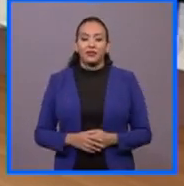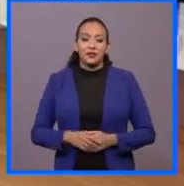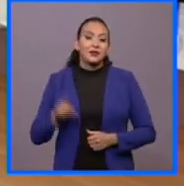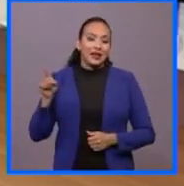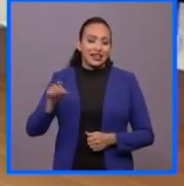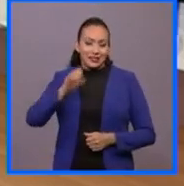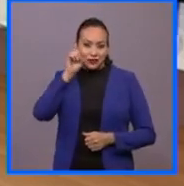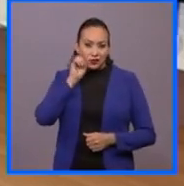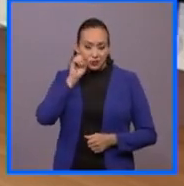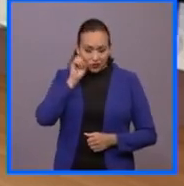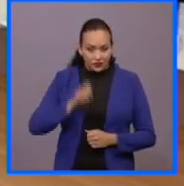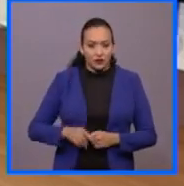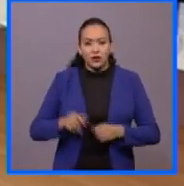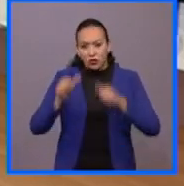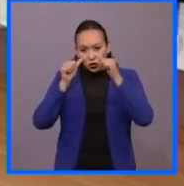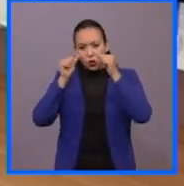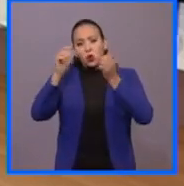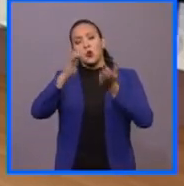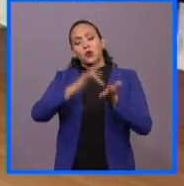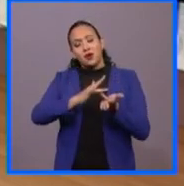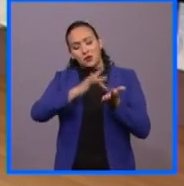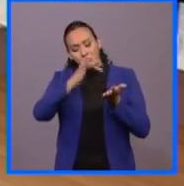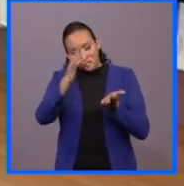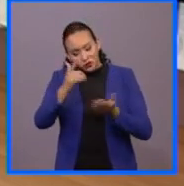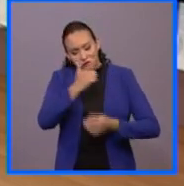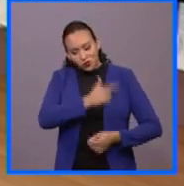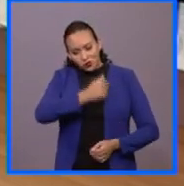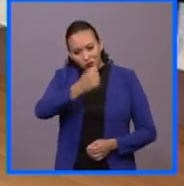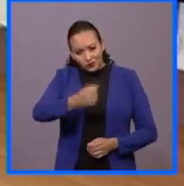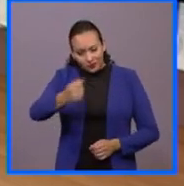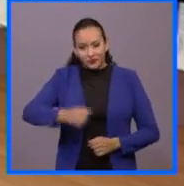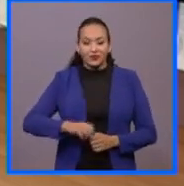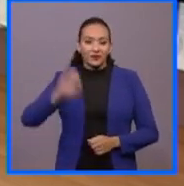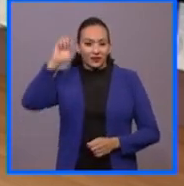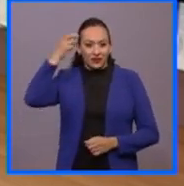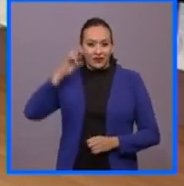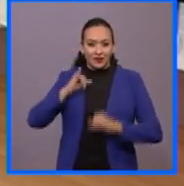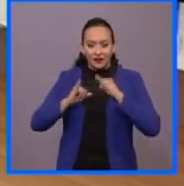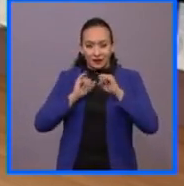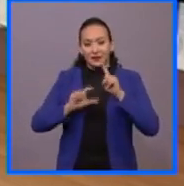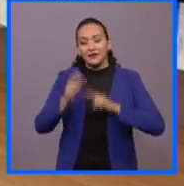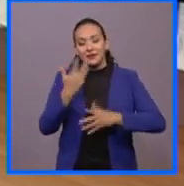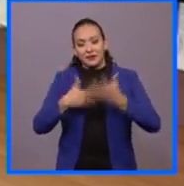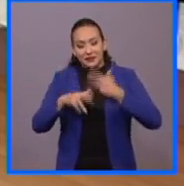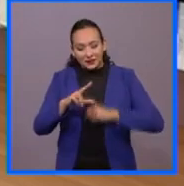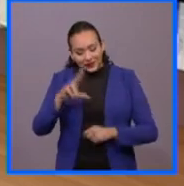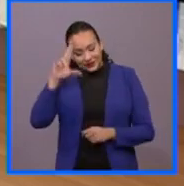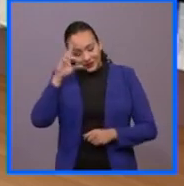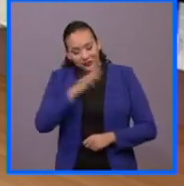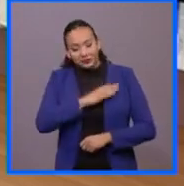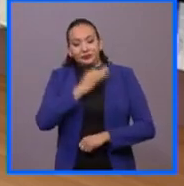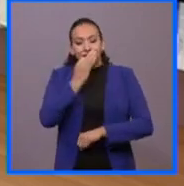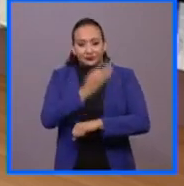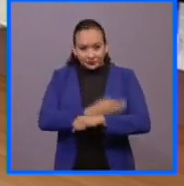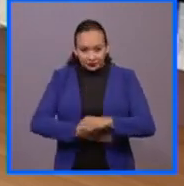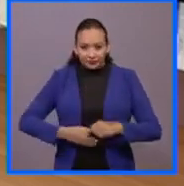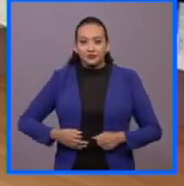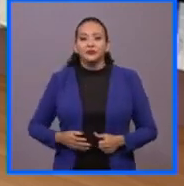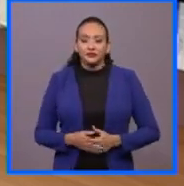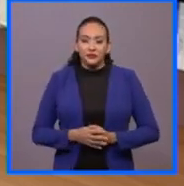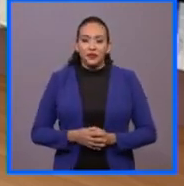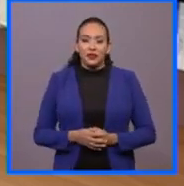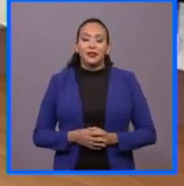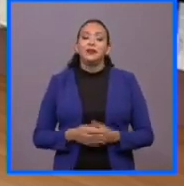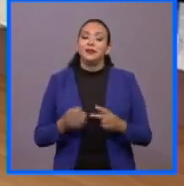Óscar González. Ya nombre de todo este equipo de trabajo, le saludamos con mucho gusto. Eusiris Rostro en la interpretación en lengua de señas